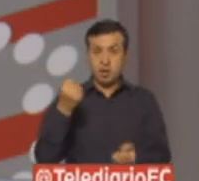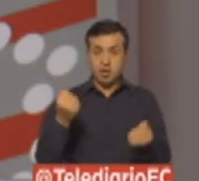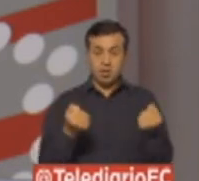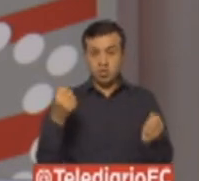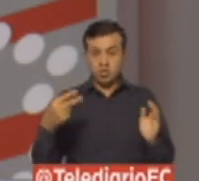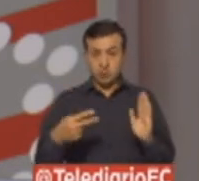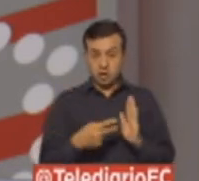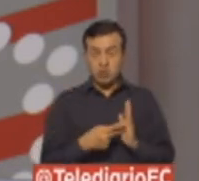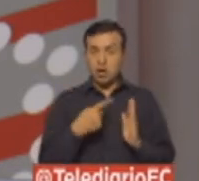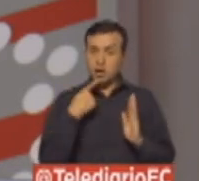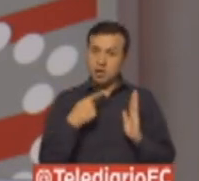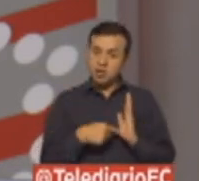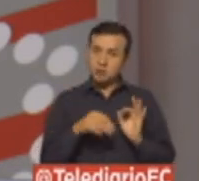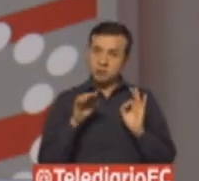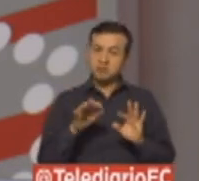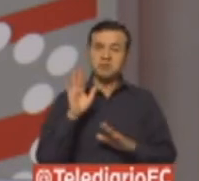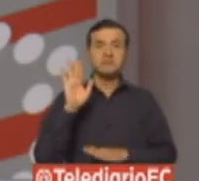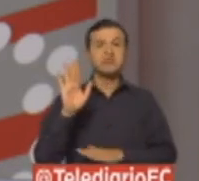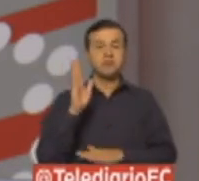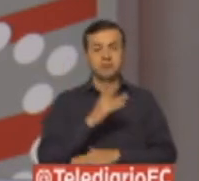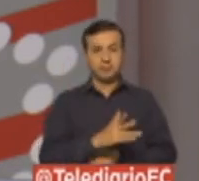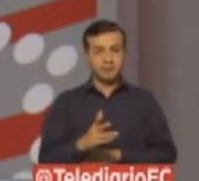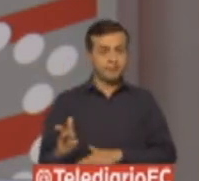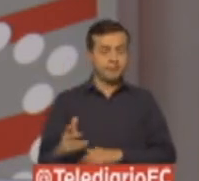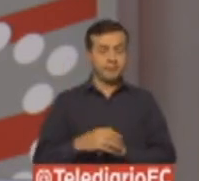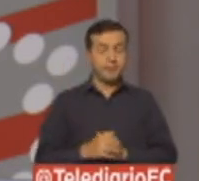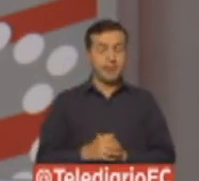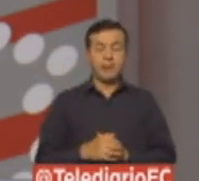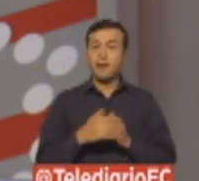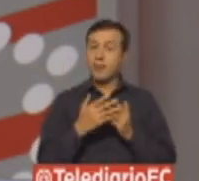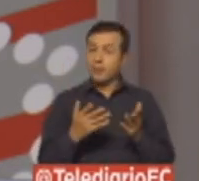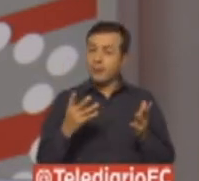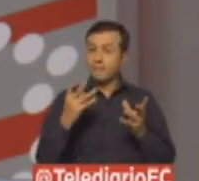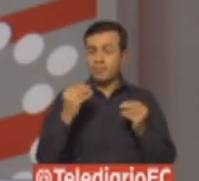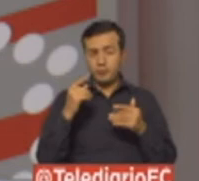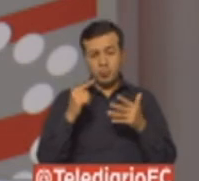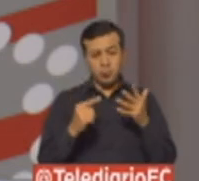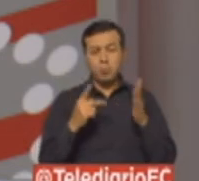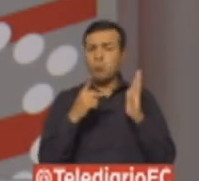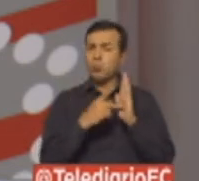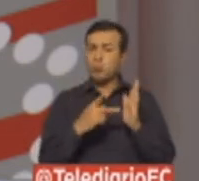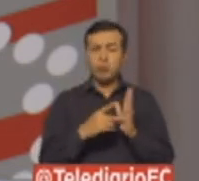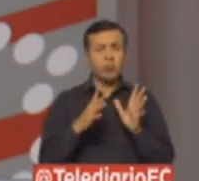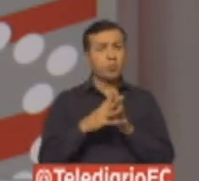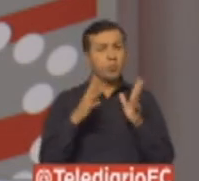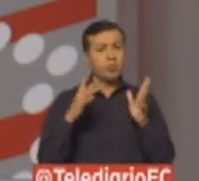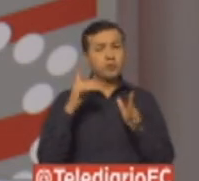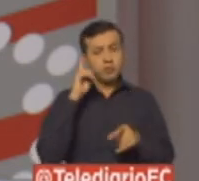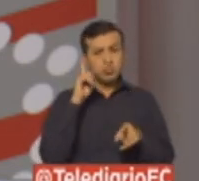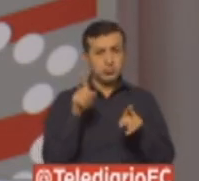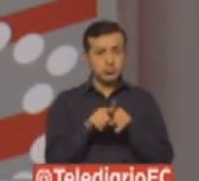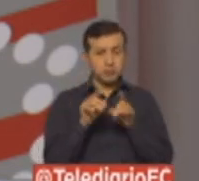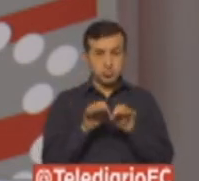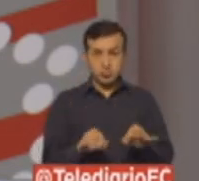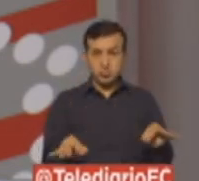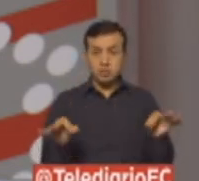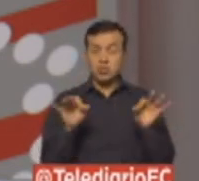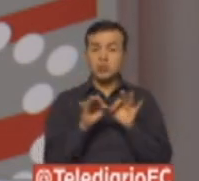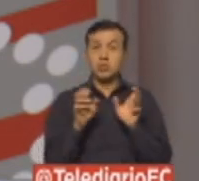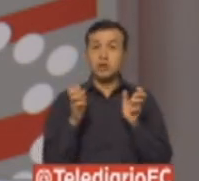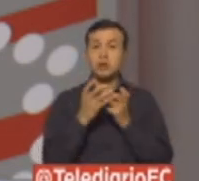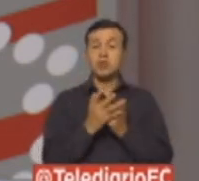es un ejemplo del compromiso en ese sentido entonces hay varias cosas que se están haciendo y que son parte de ese acuerdo lo que nosotros necesitamos